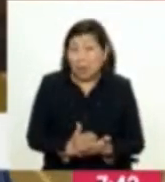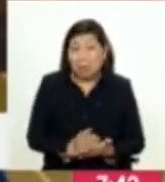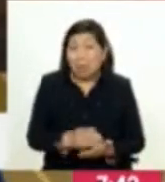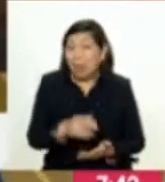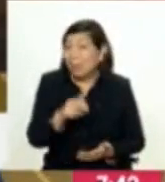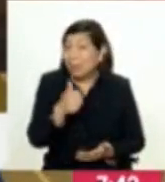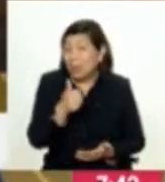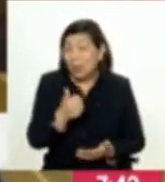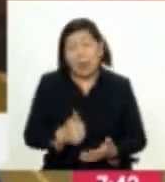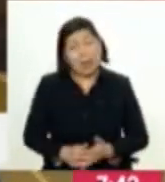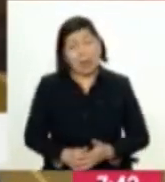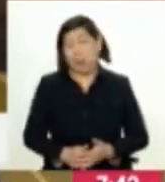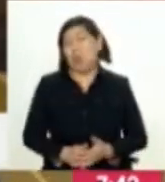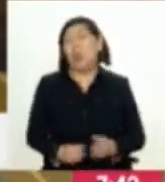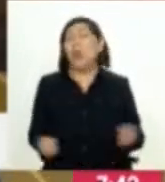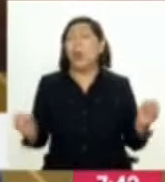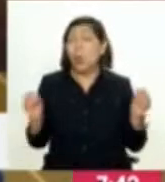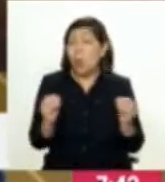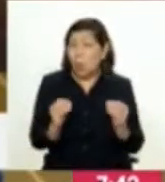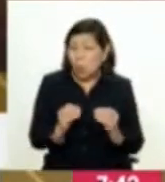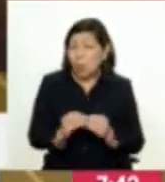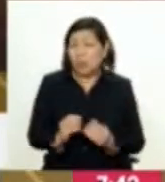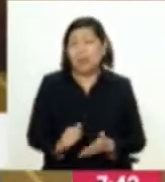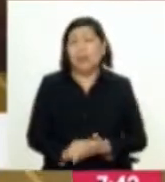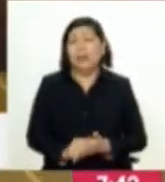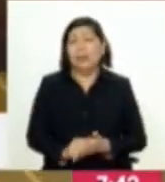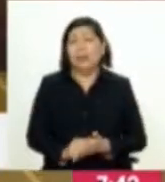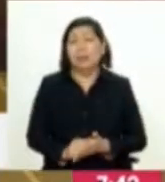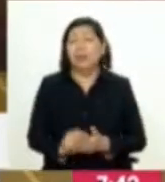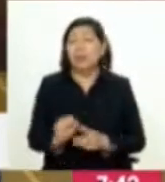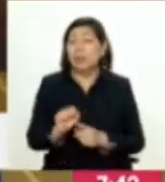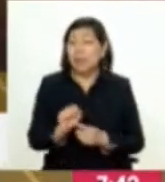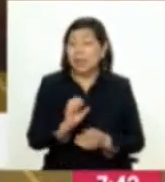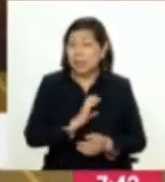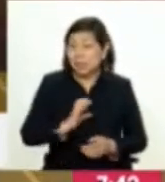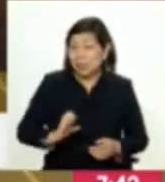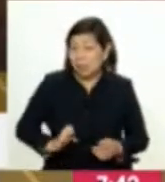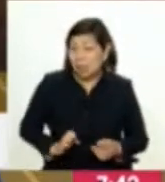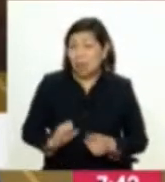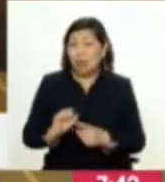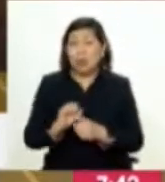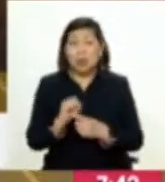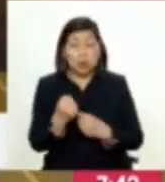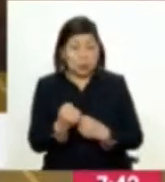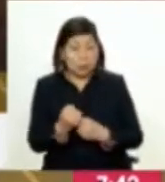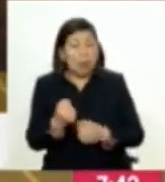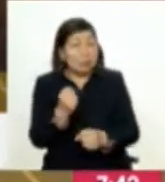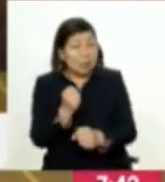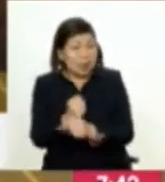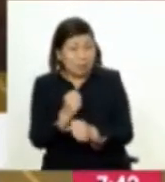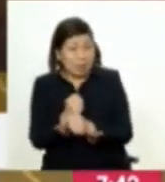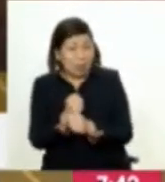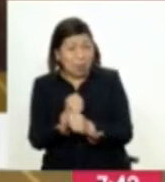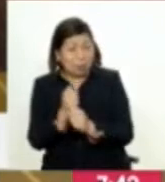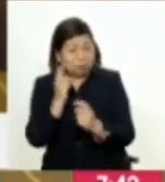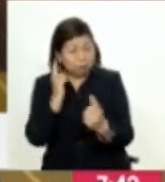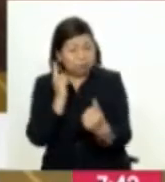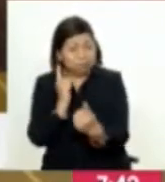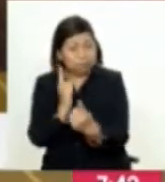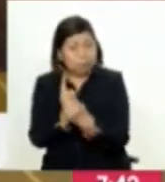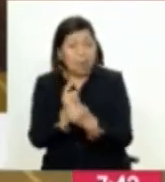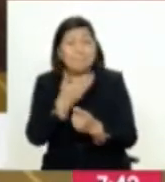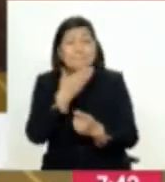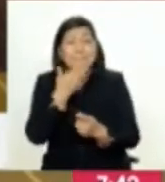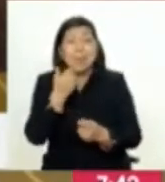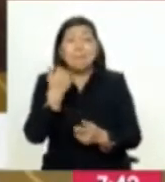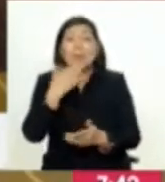enfrentar y estoy seguro que juntos, ¿no? Estado y sociedad, en cada territorio, trabajando en la misma dirección que es el